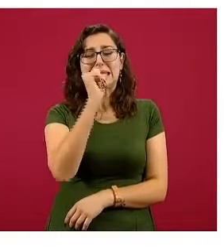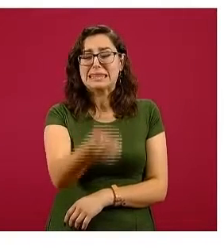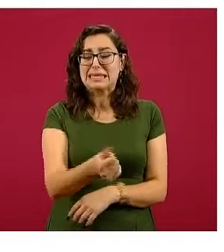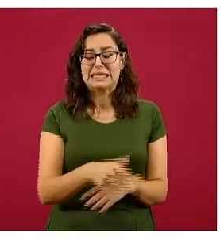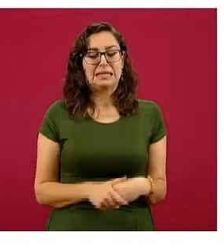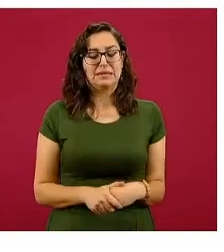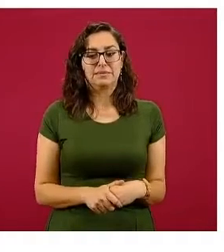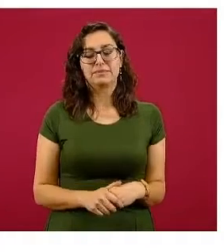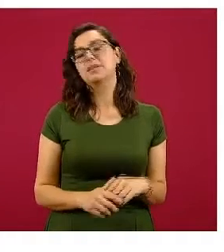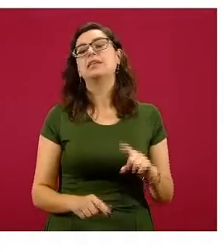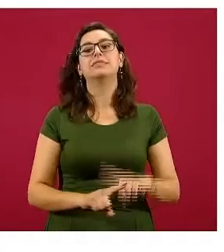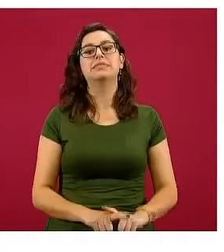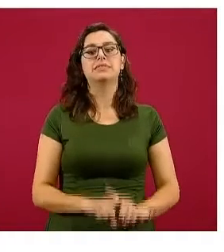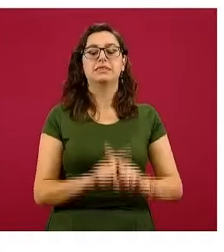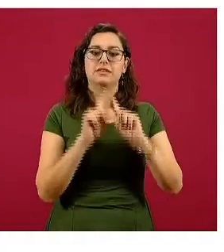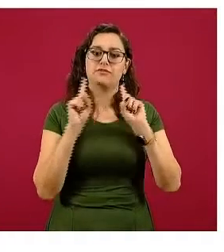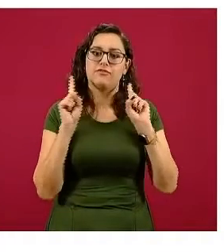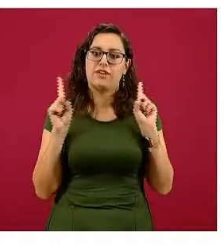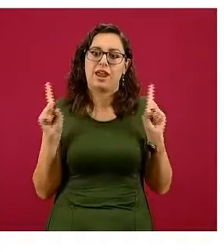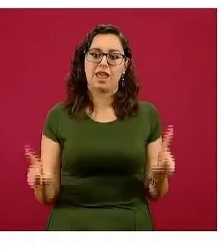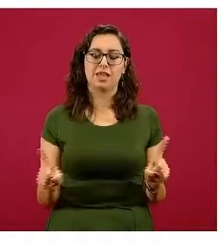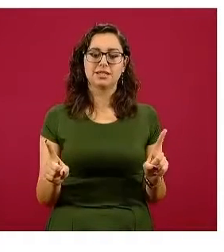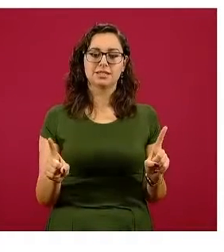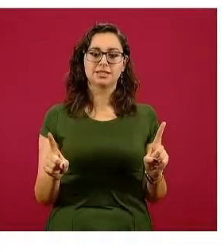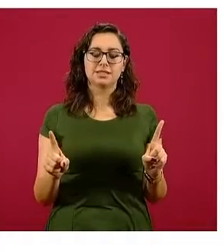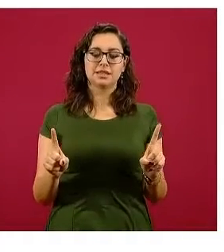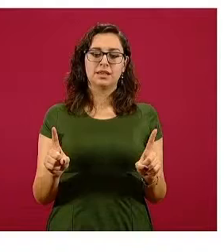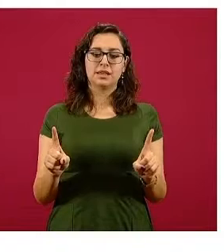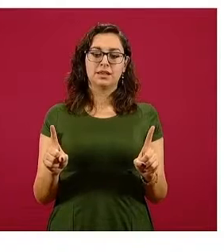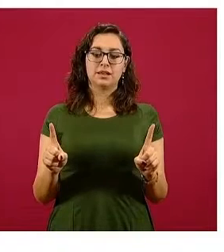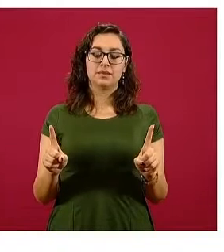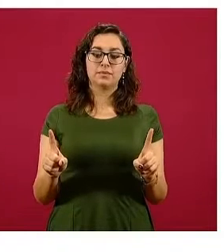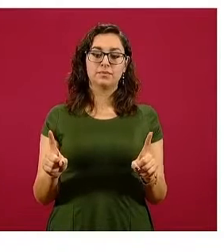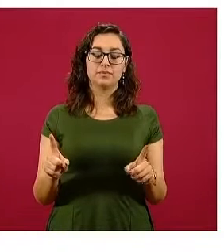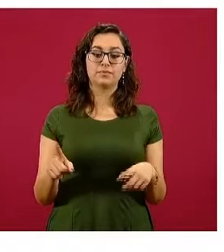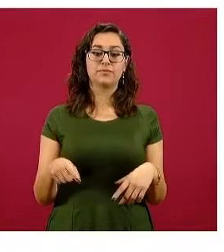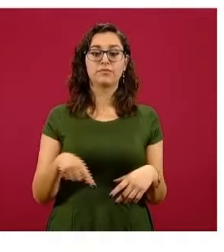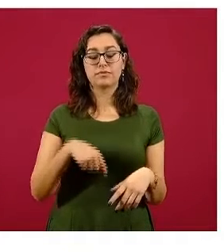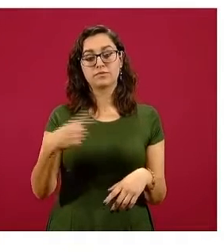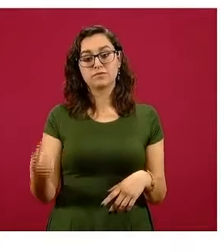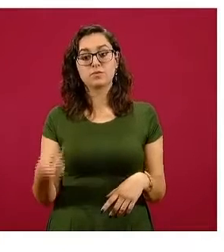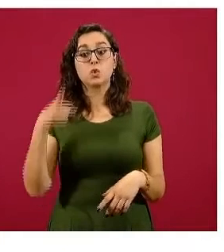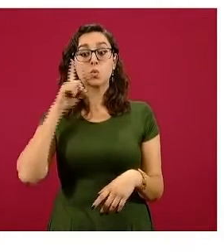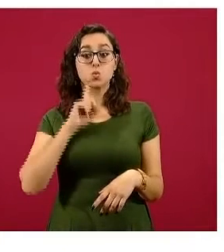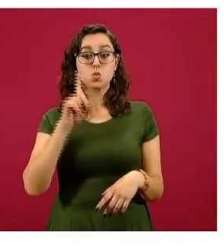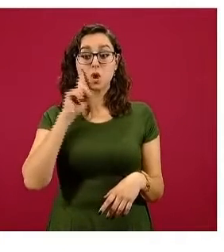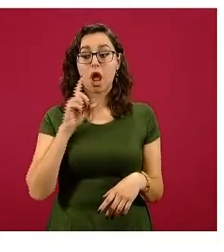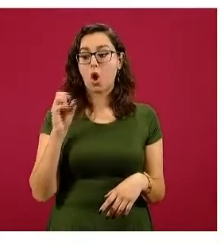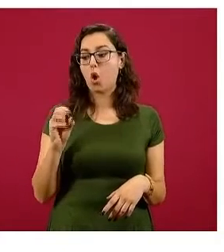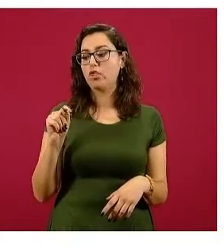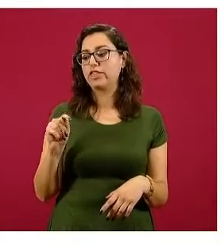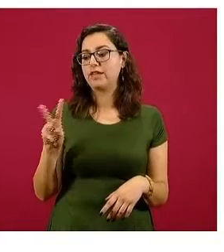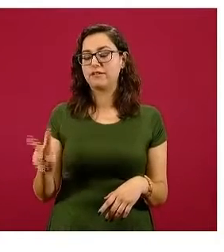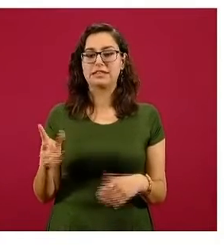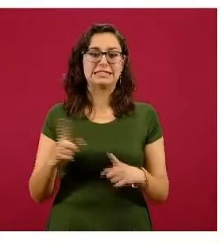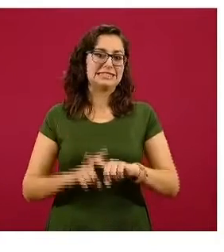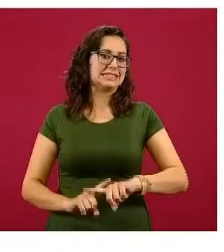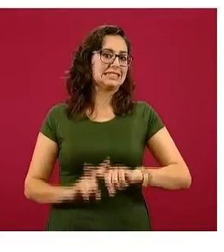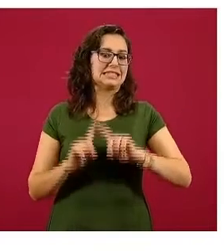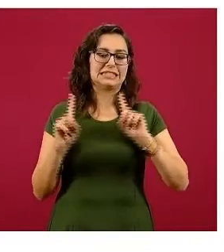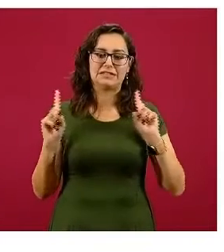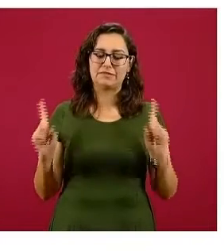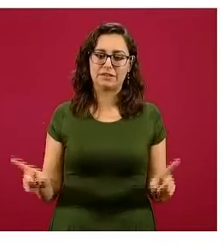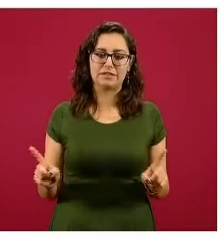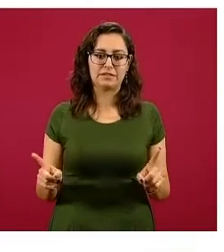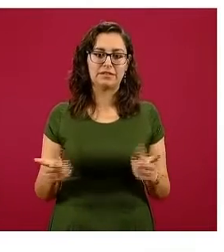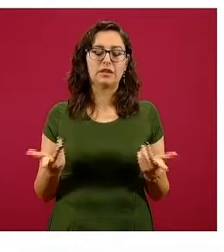No se compara para nada a una OTB o una, porque esa se